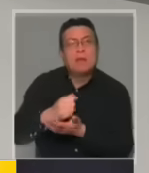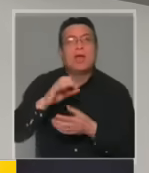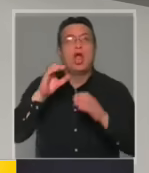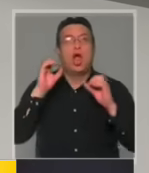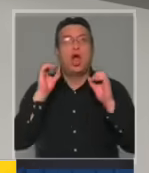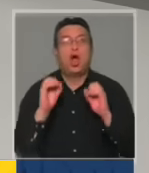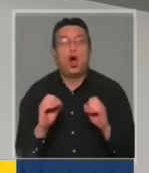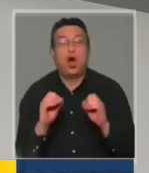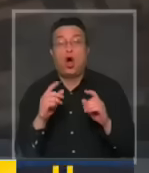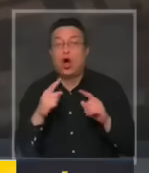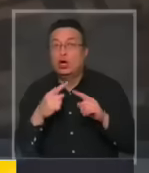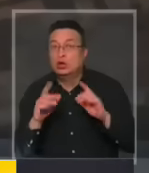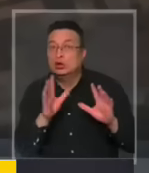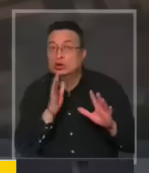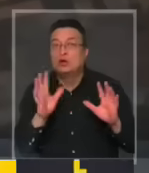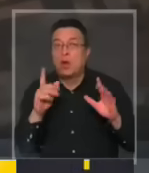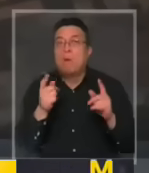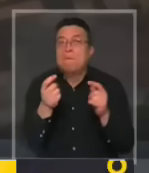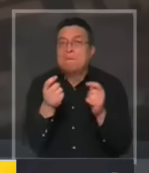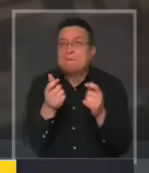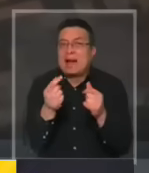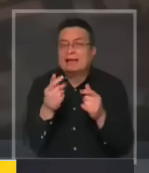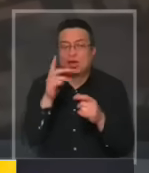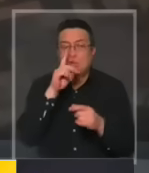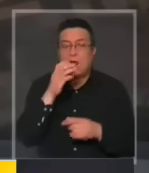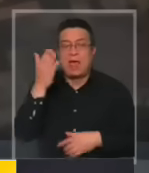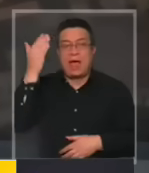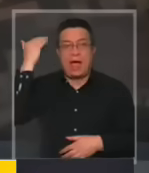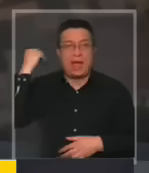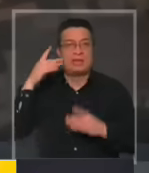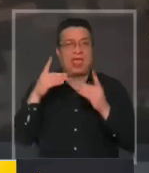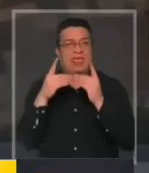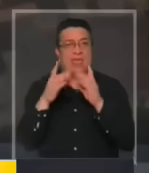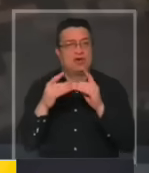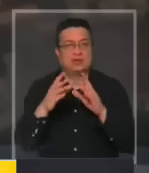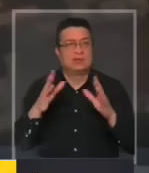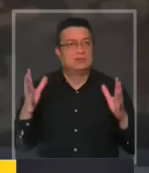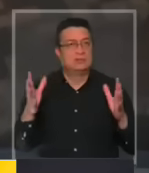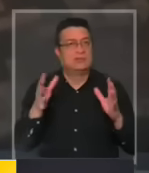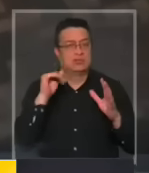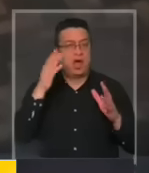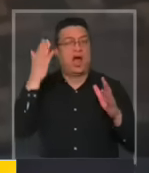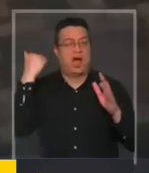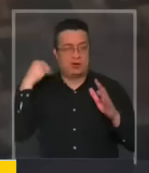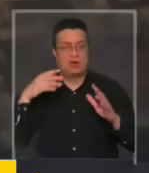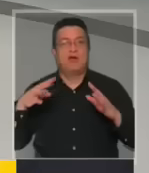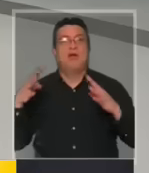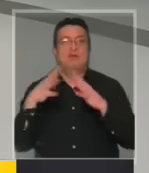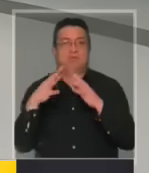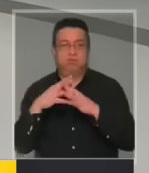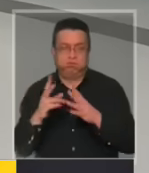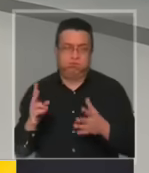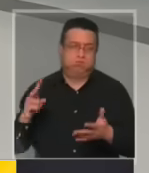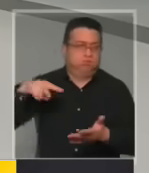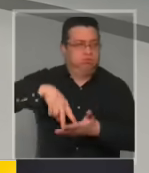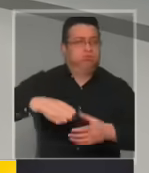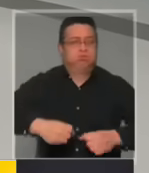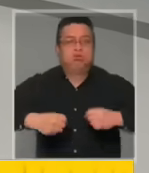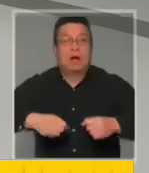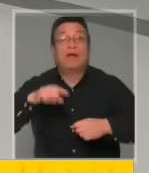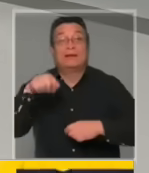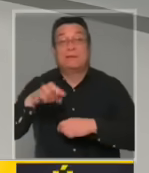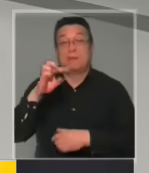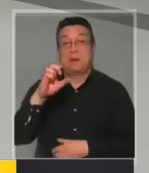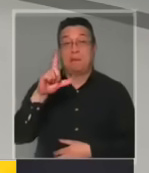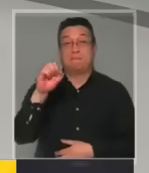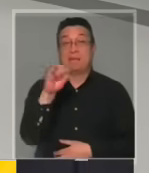motín. Hay que decir que algo parecido no había ocurrido de la Vuelta a la Democracia en Bolivia, donde se levantan las Fuerzas Armadas. Esta es la Plaza Murillo. La Plaza